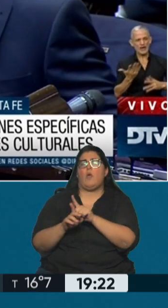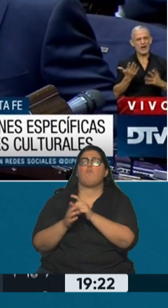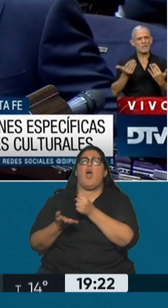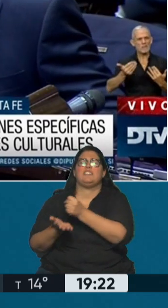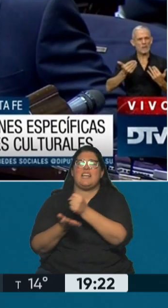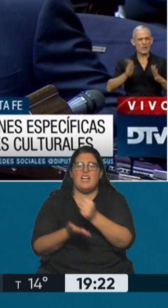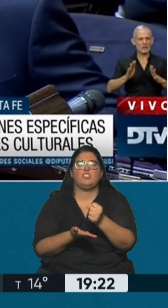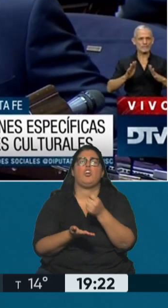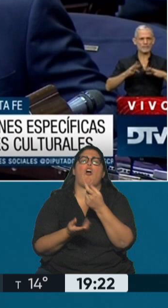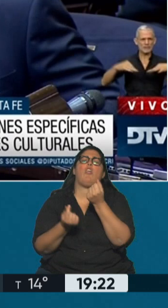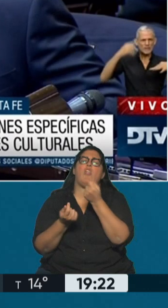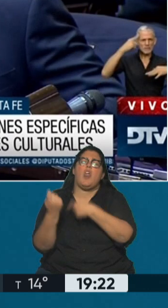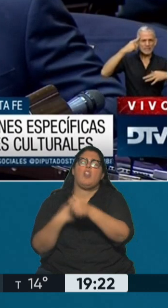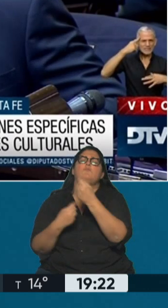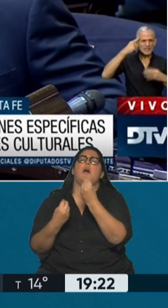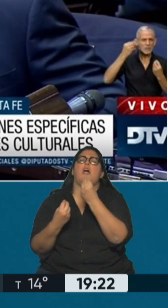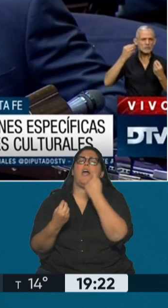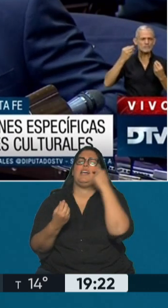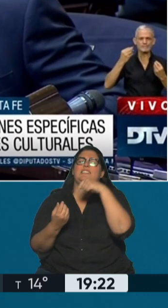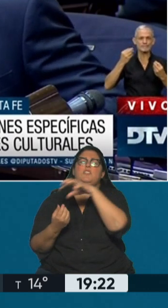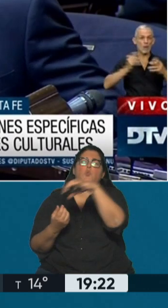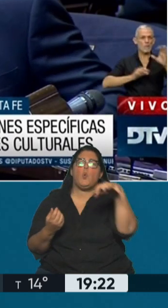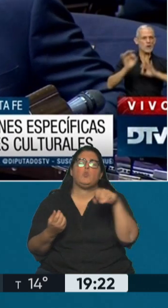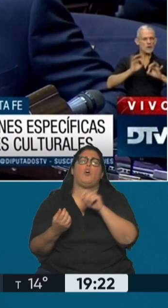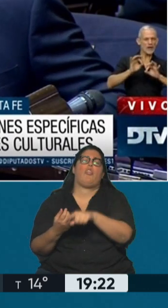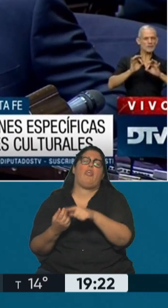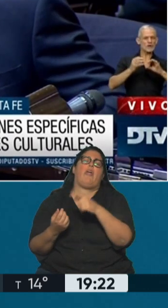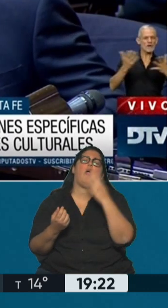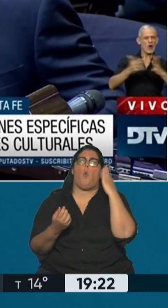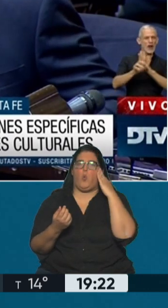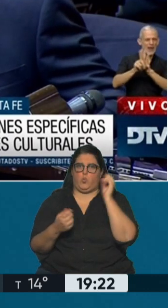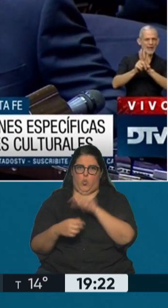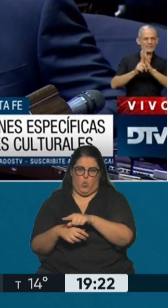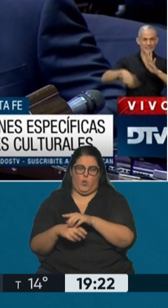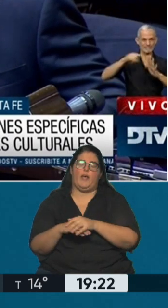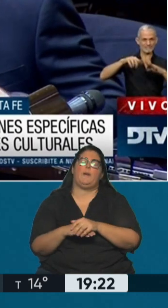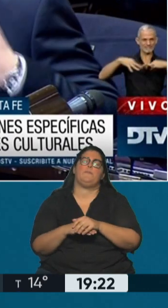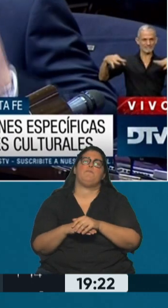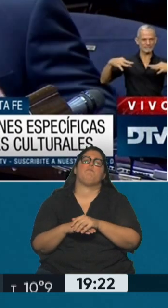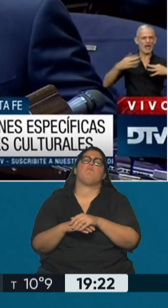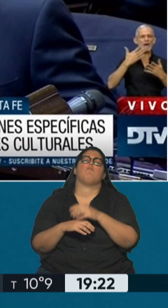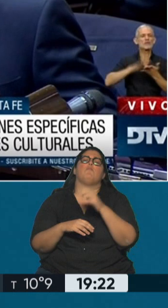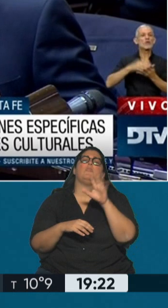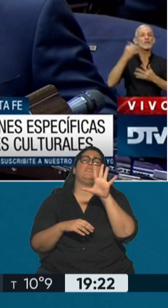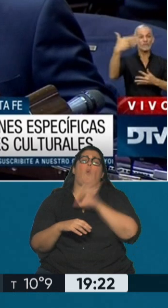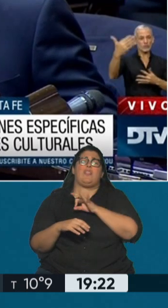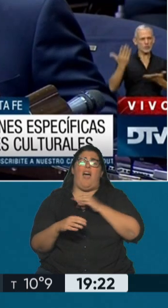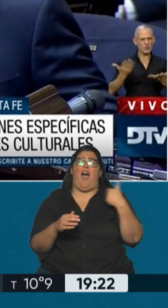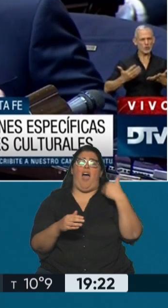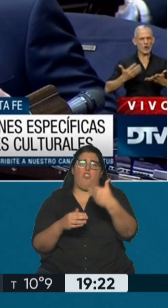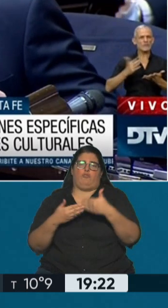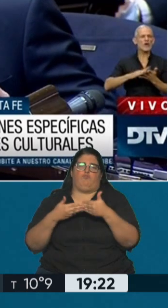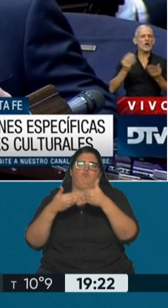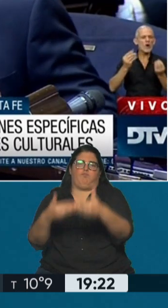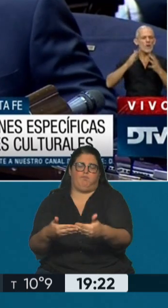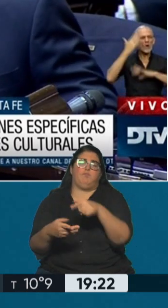asignaciones de dinero para diferentes institutos de la cultura. Se va a prorrogar por 50 años, por lo menos ese es